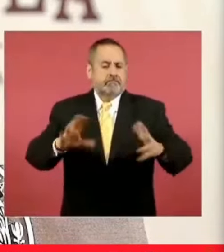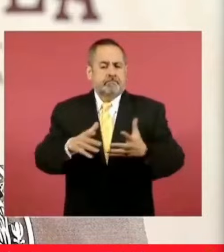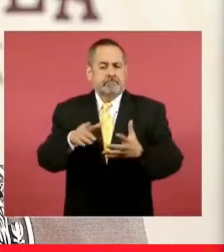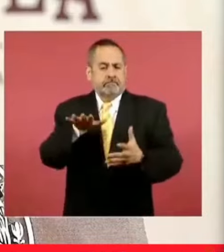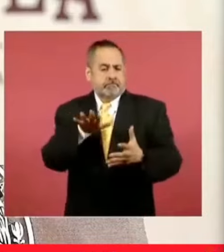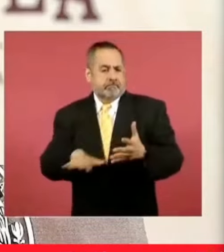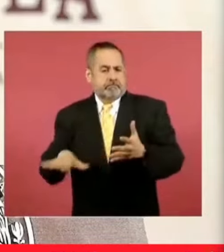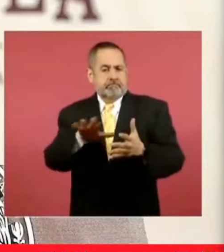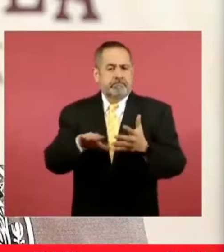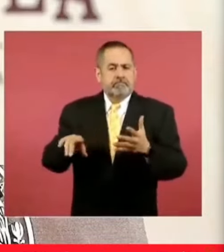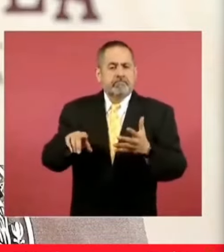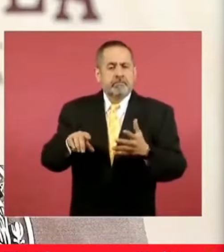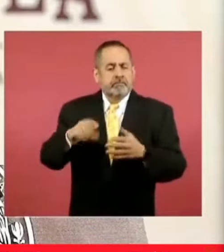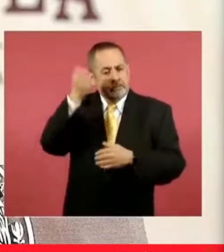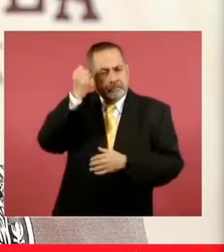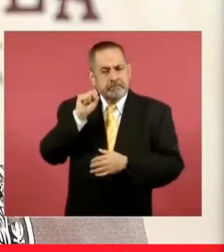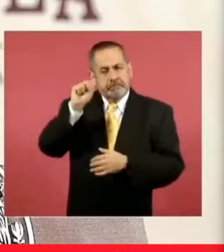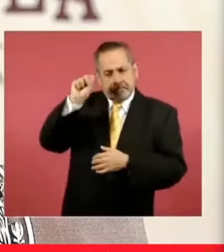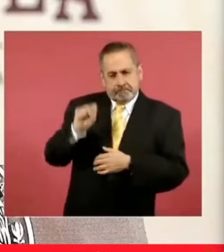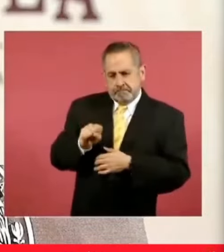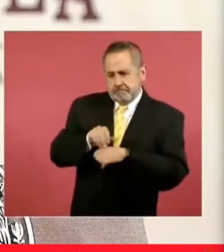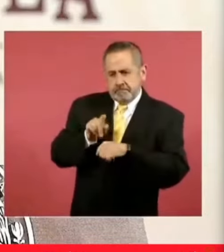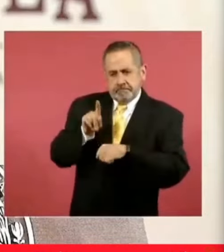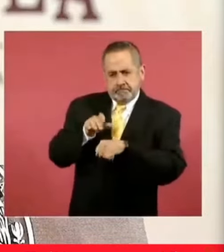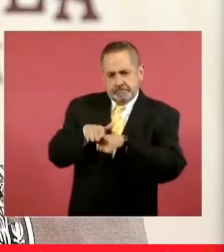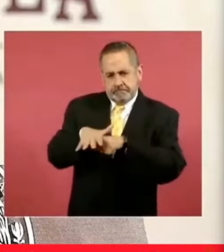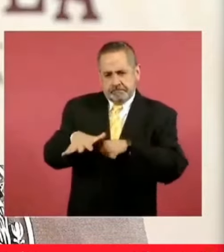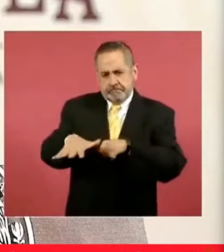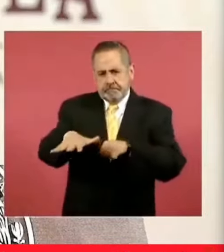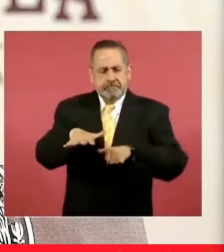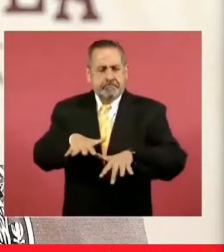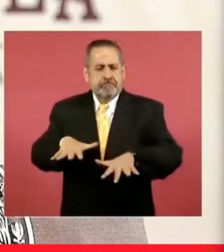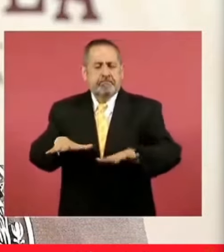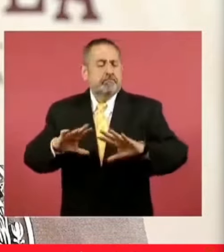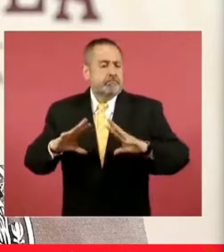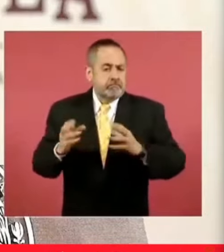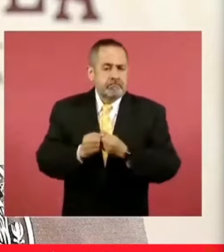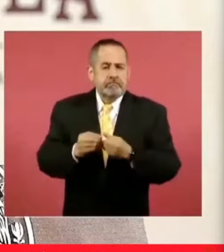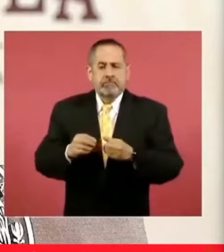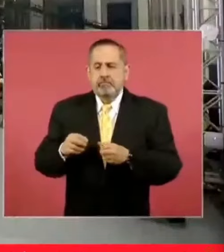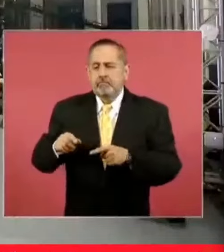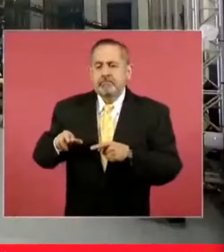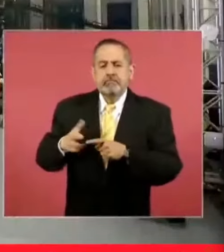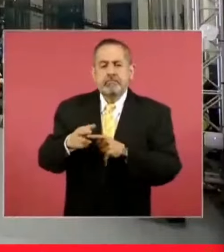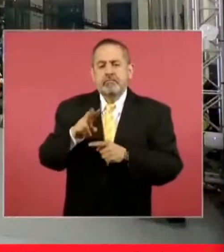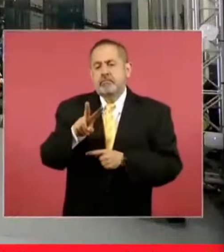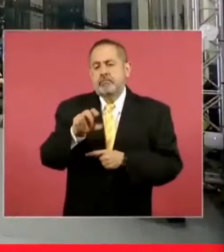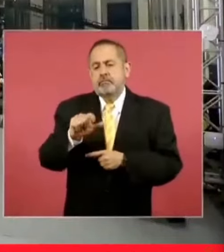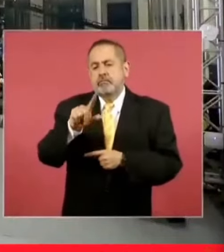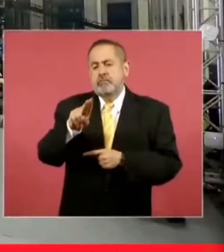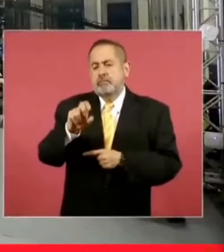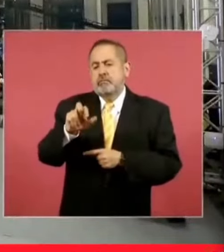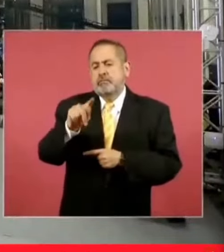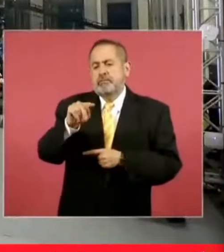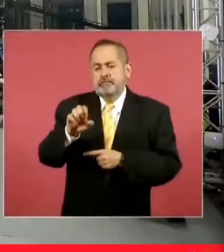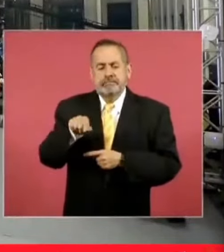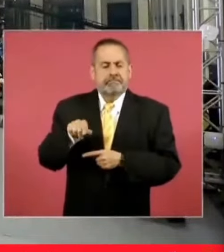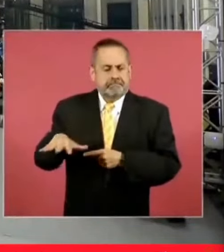del estado de Sinaloa, aprovechando el sistema de ríos, baluarte presidio. Adelante, por favor.